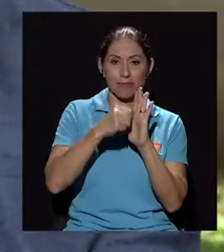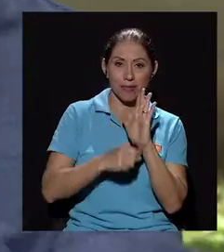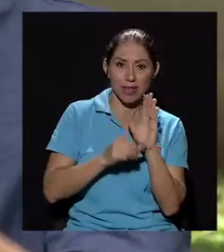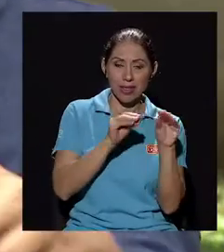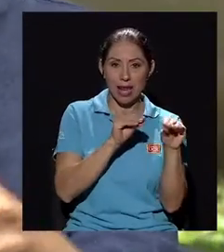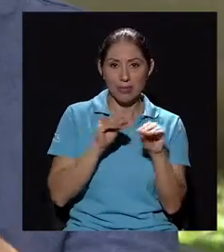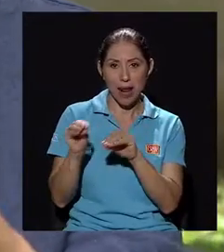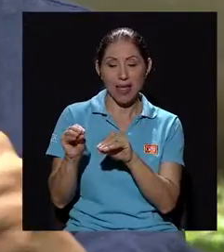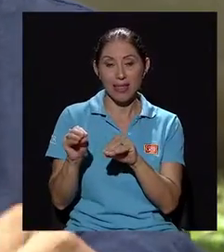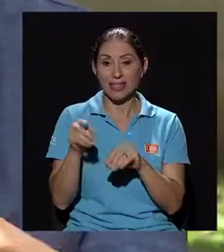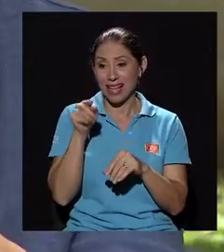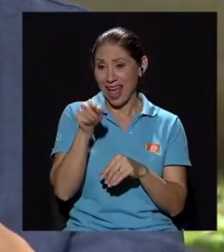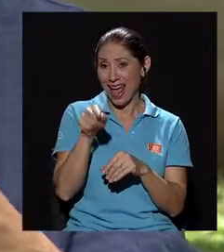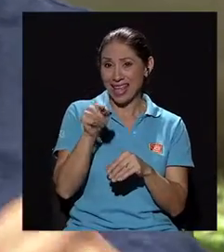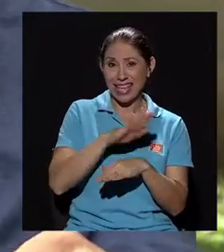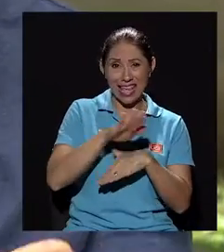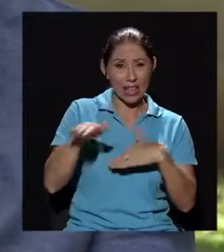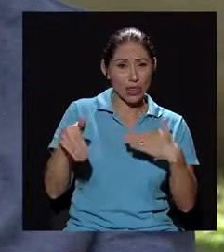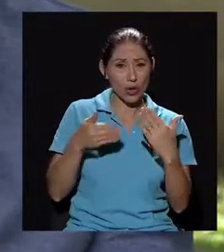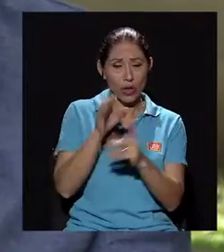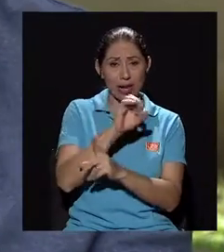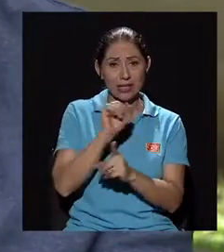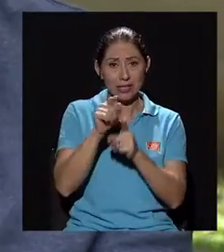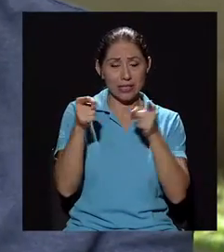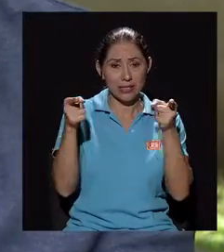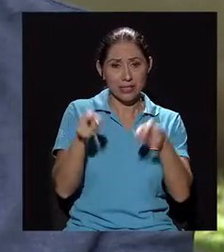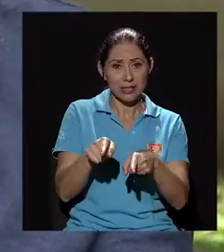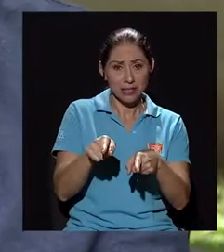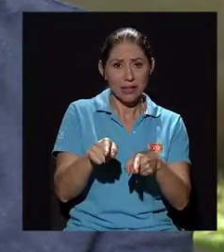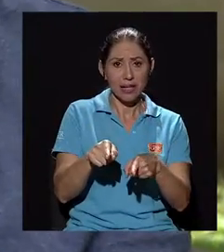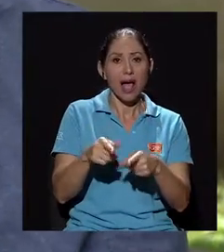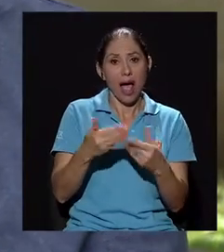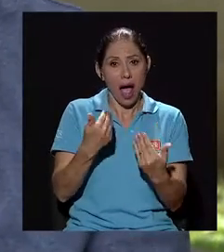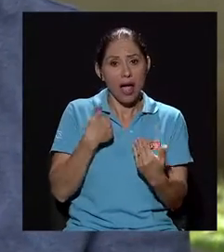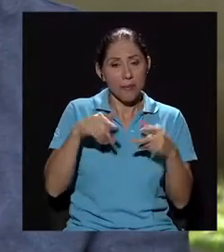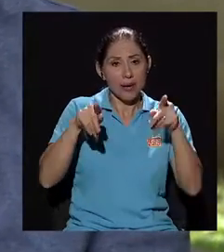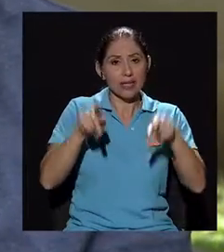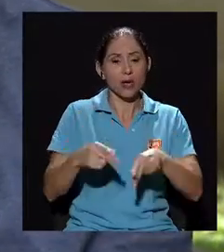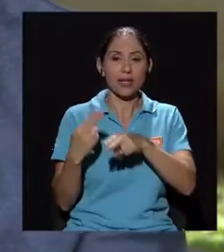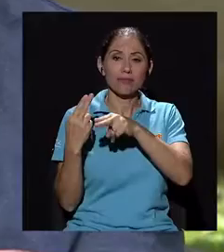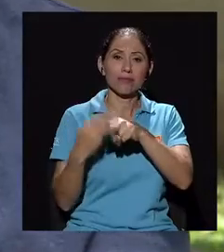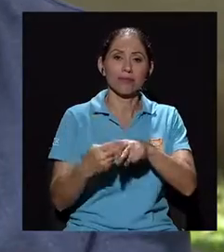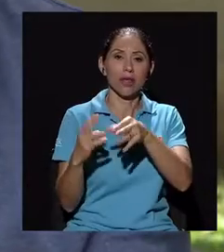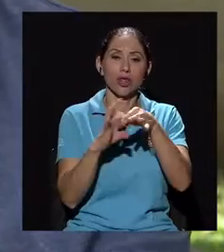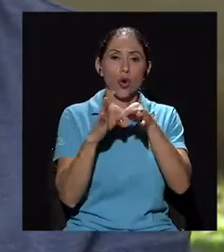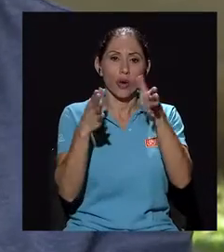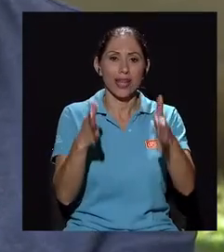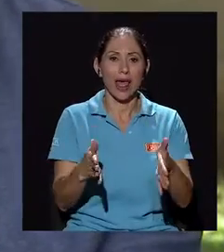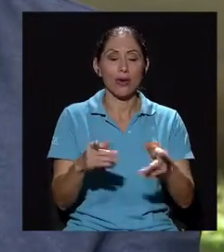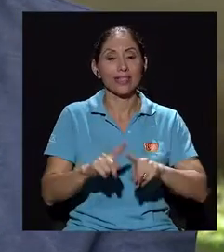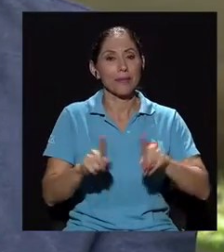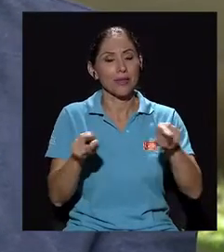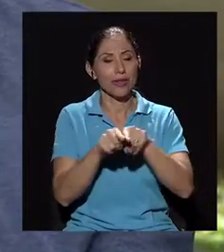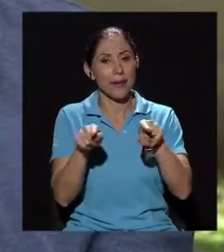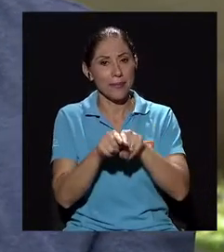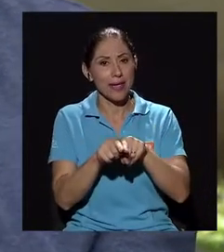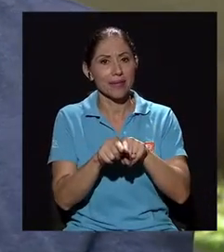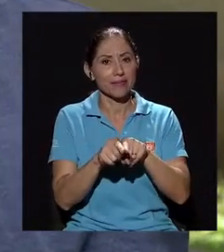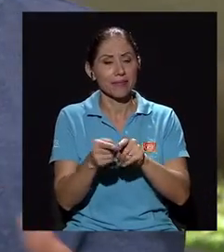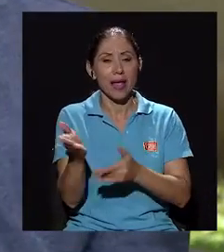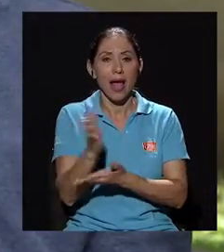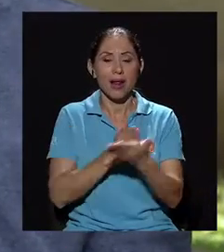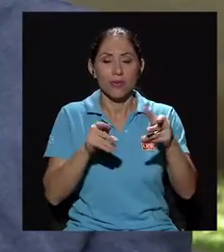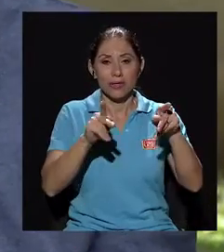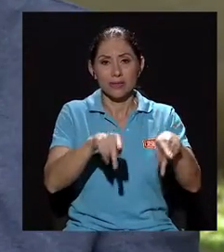detrás de toda esa movida, ¿verdad?, hay personas, ¿verdad?, que se denominan coordinadores, pero también hay personas que